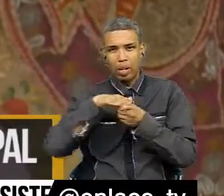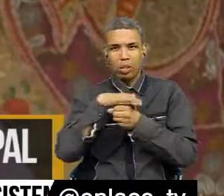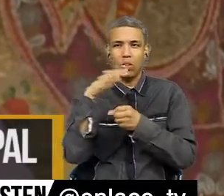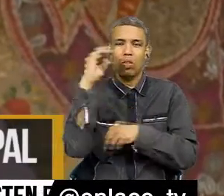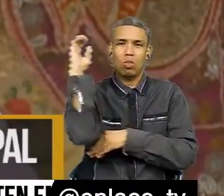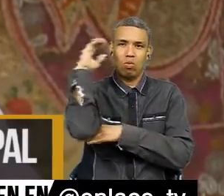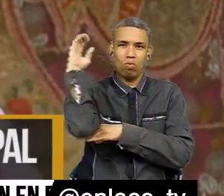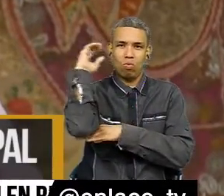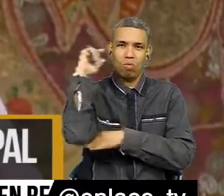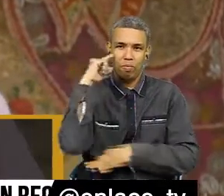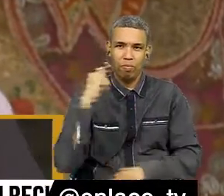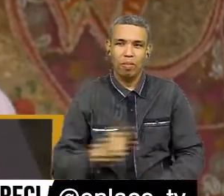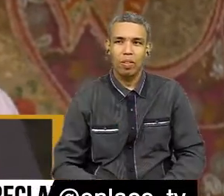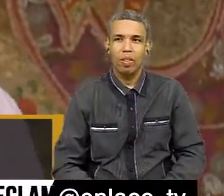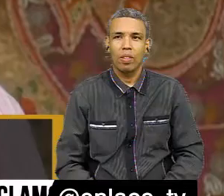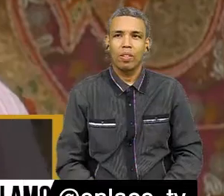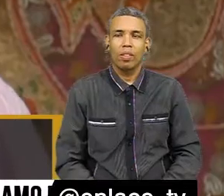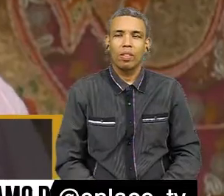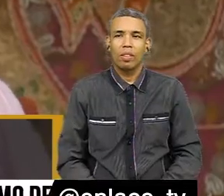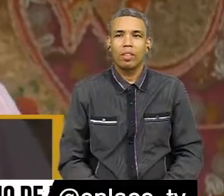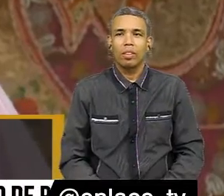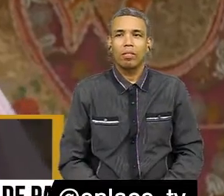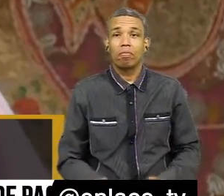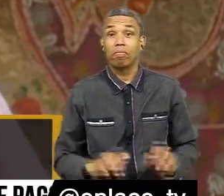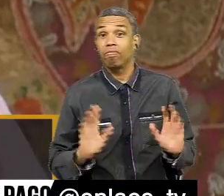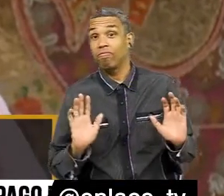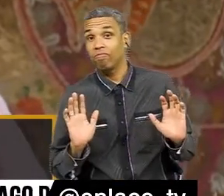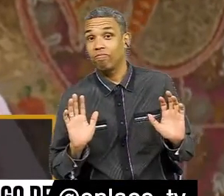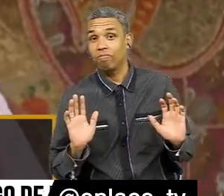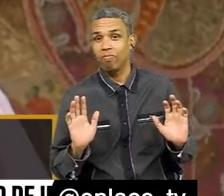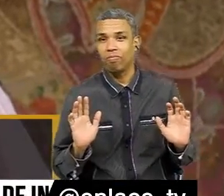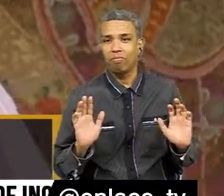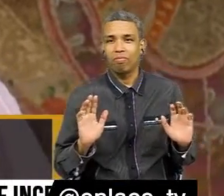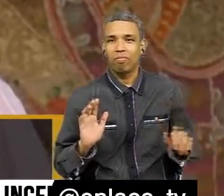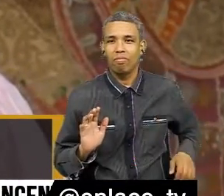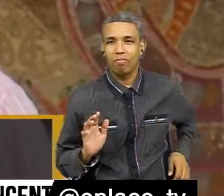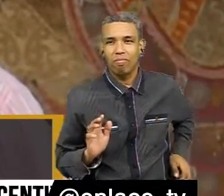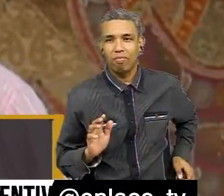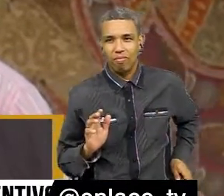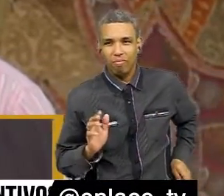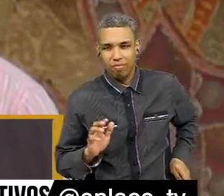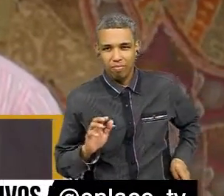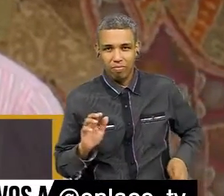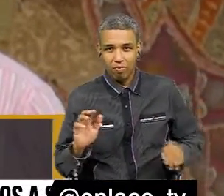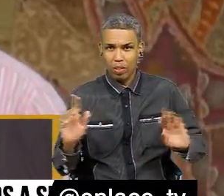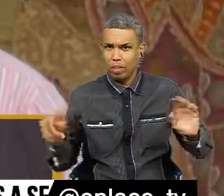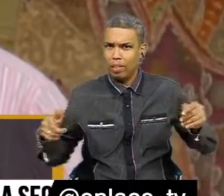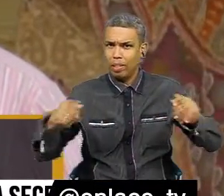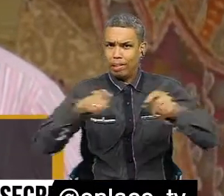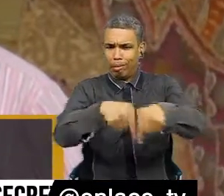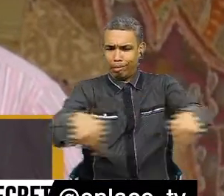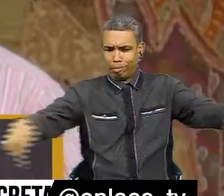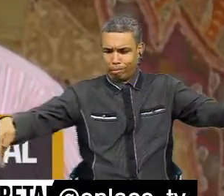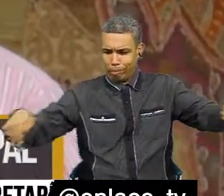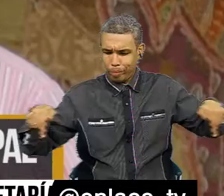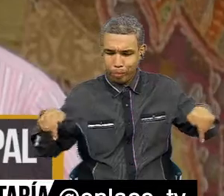aquí en este edificio estrenando oficinas. Son bastante cómodas,